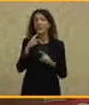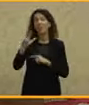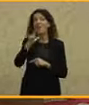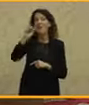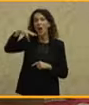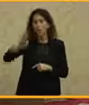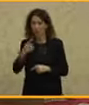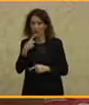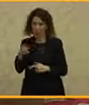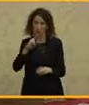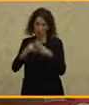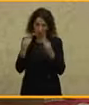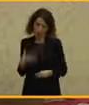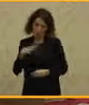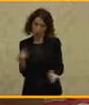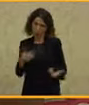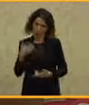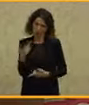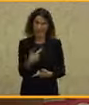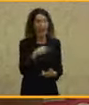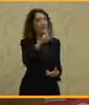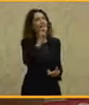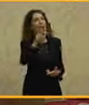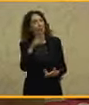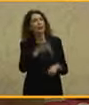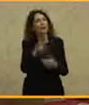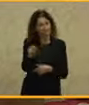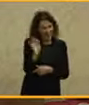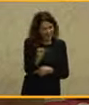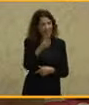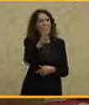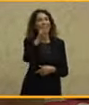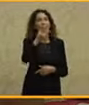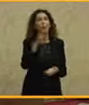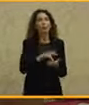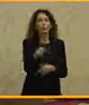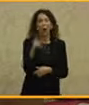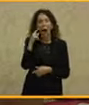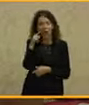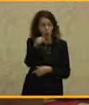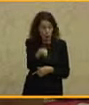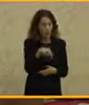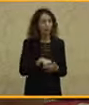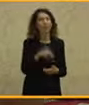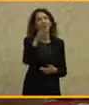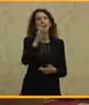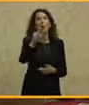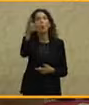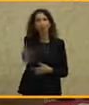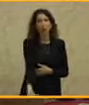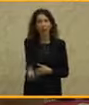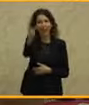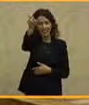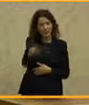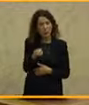le molesta que no digan bien su nombre. Y Raúl, sí, Raúl. A ver, Raúl, fundamental.